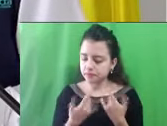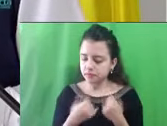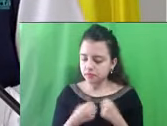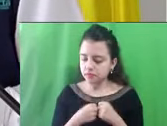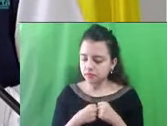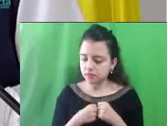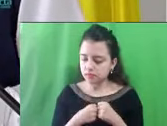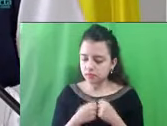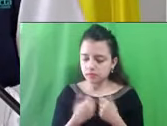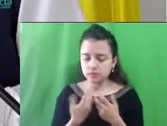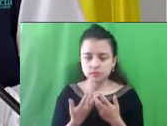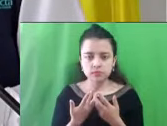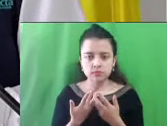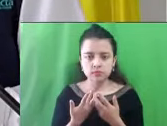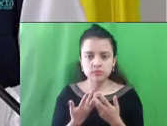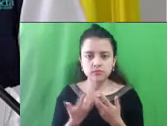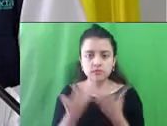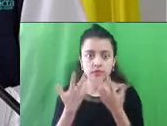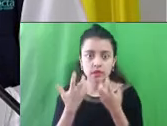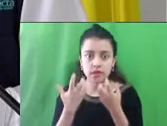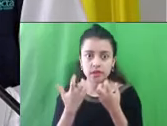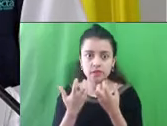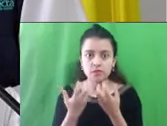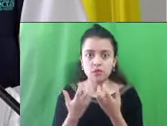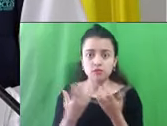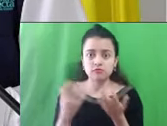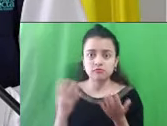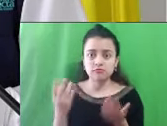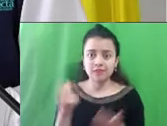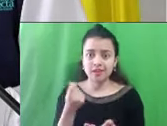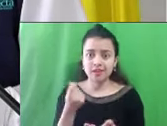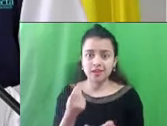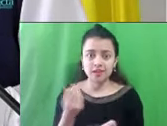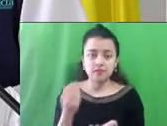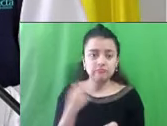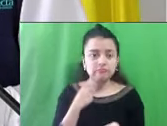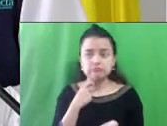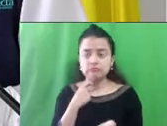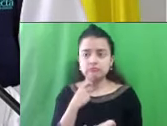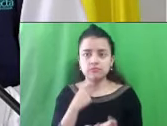aumentar nuestros ingresos. Nuestros ingresos en el año 2020